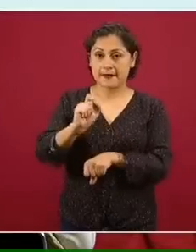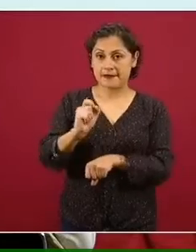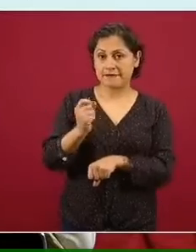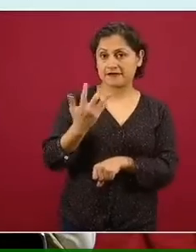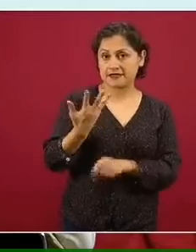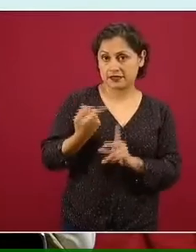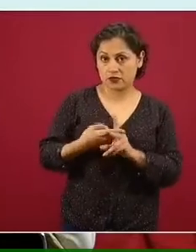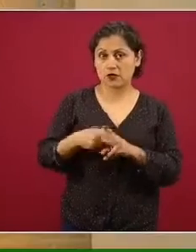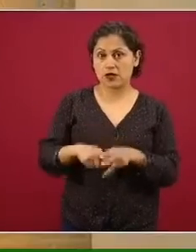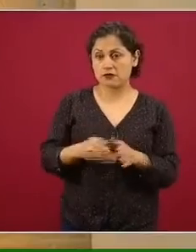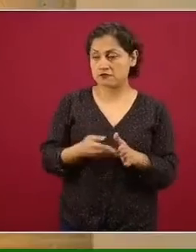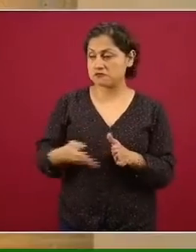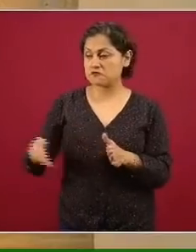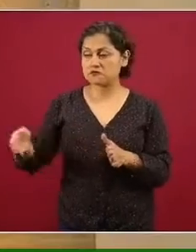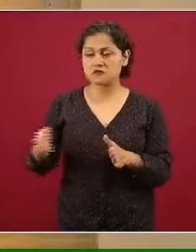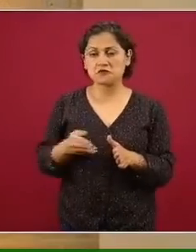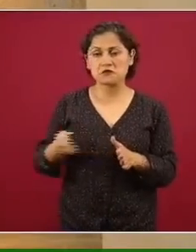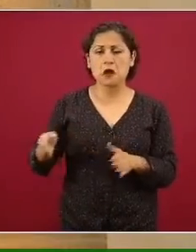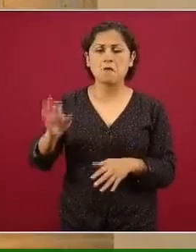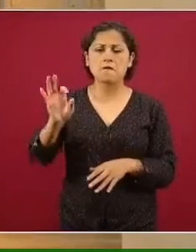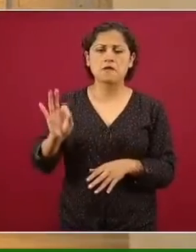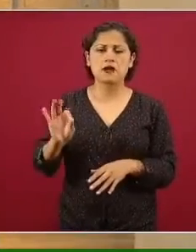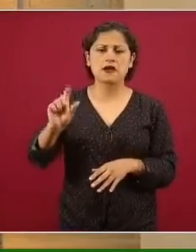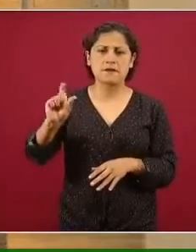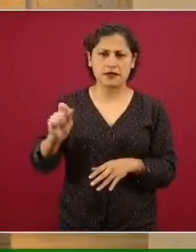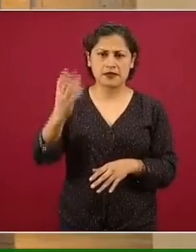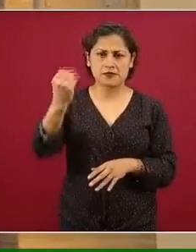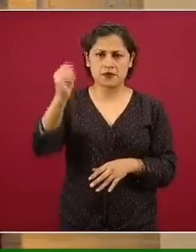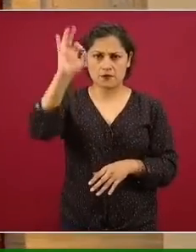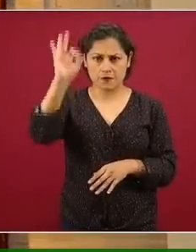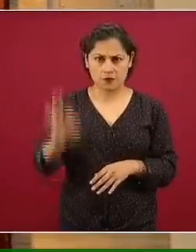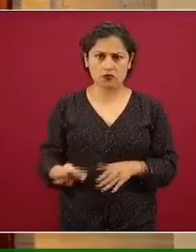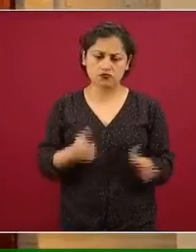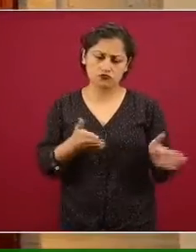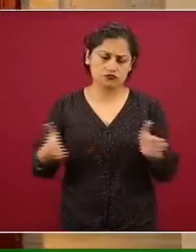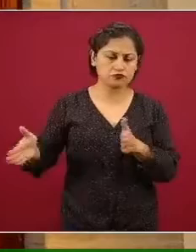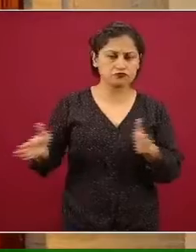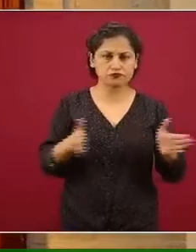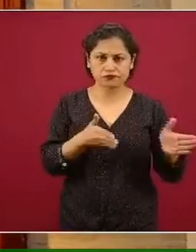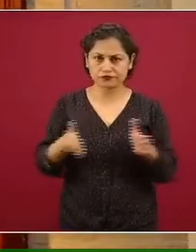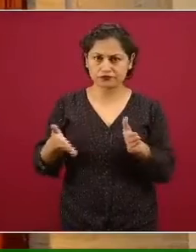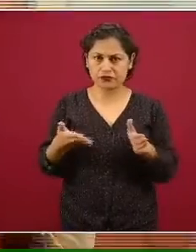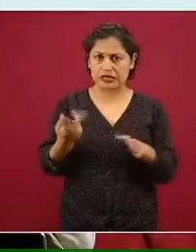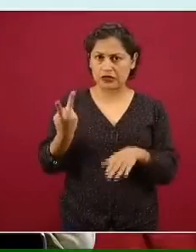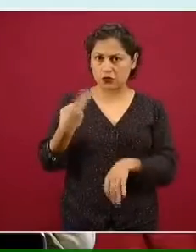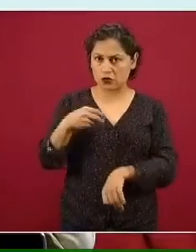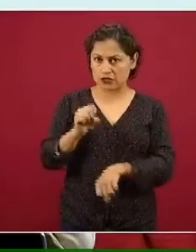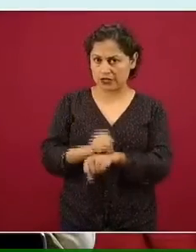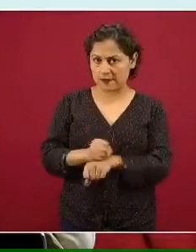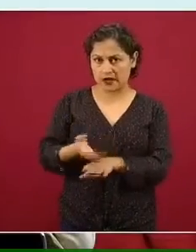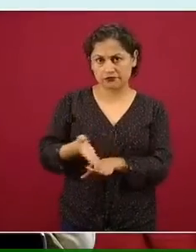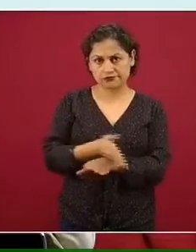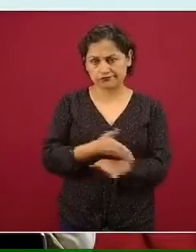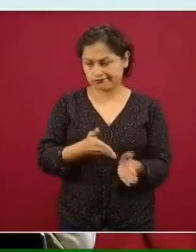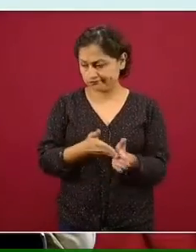siendo también de un menos 29% la diferencia entre las 2 últimas semanas que se han